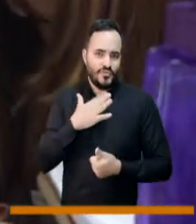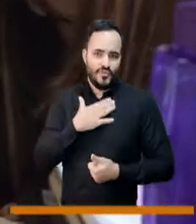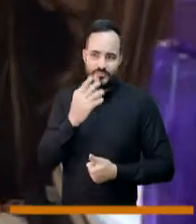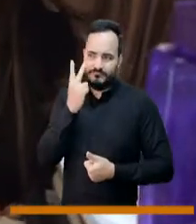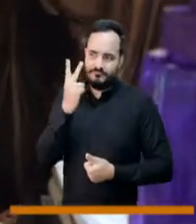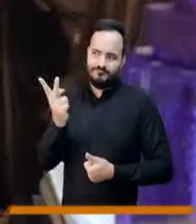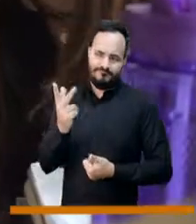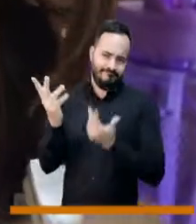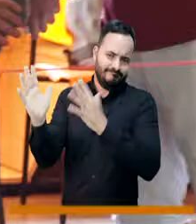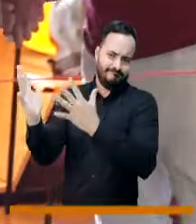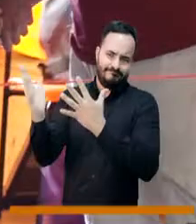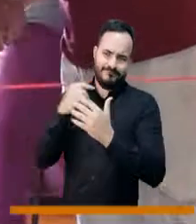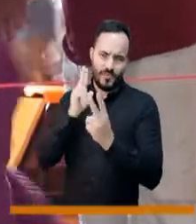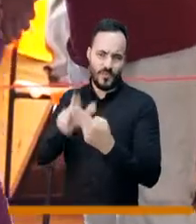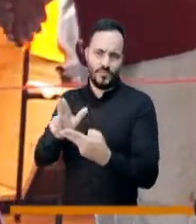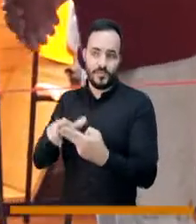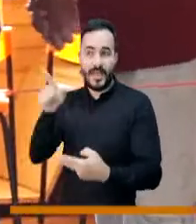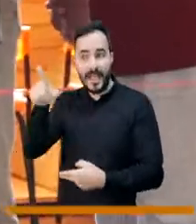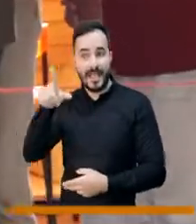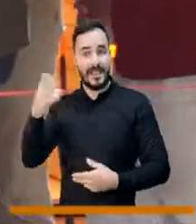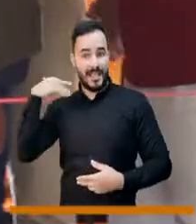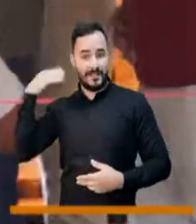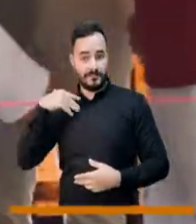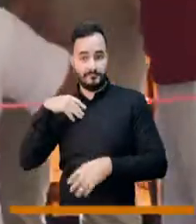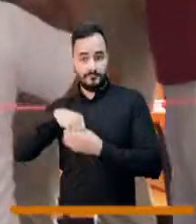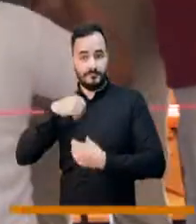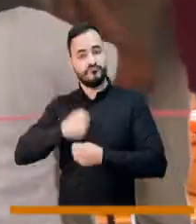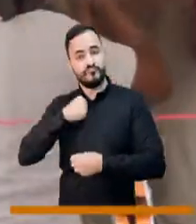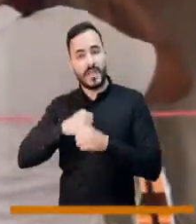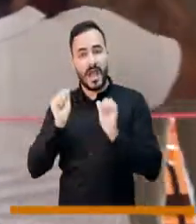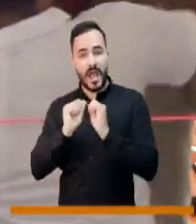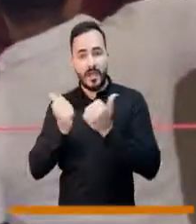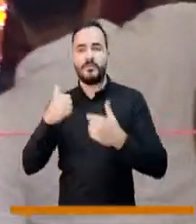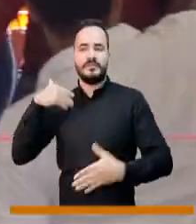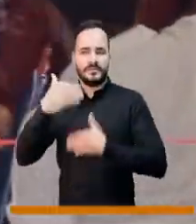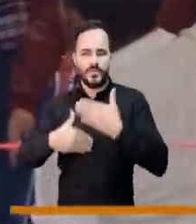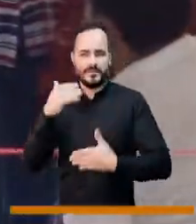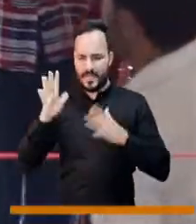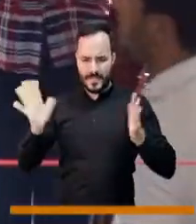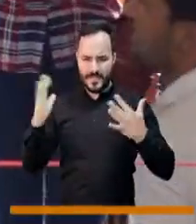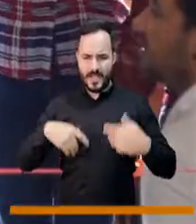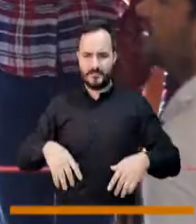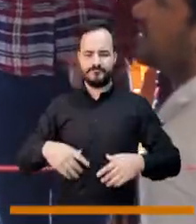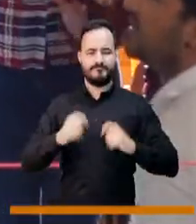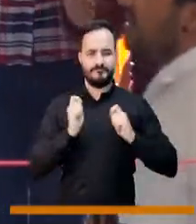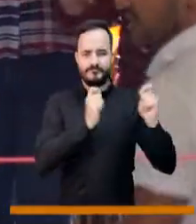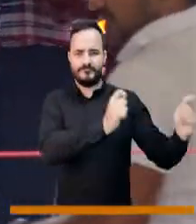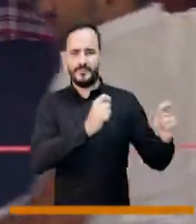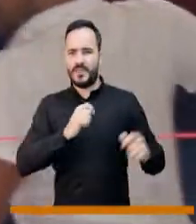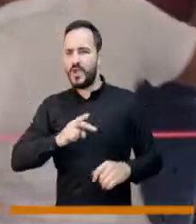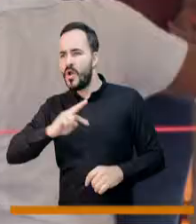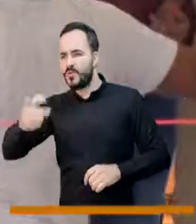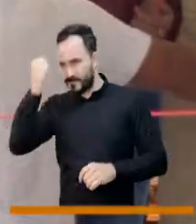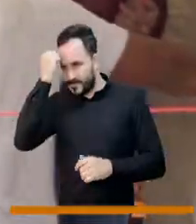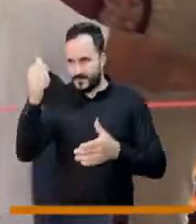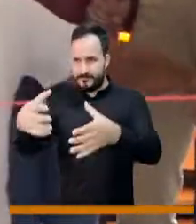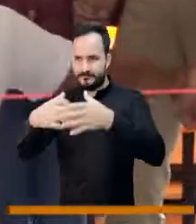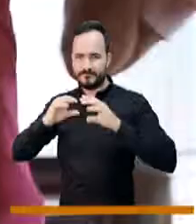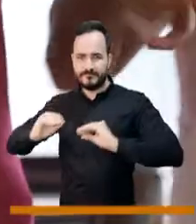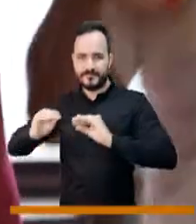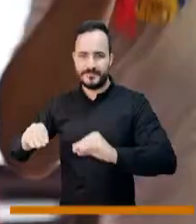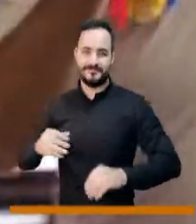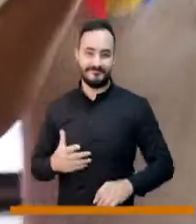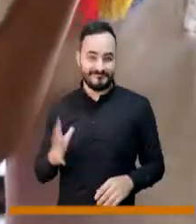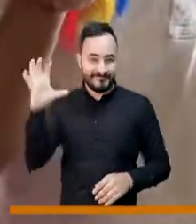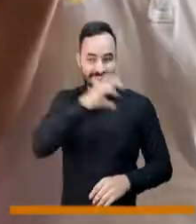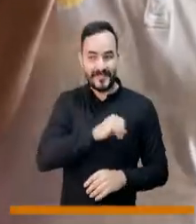es una maestra que salió del aula de clase a formar maestros. Es decir, ella es una maestra que sale del aula de clase